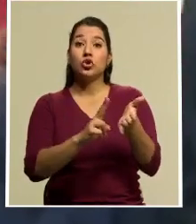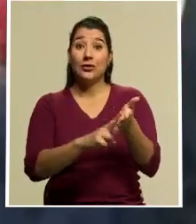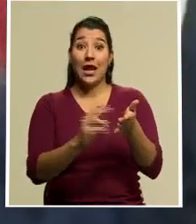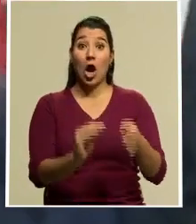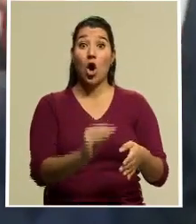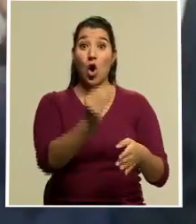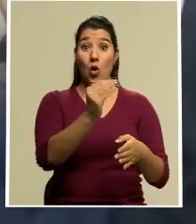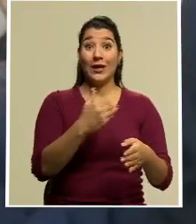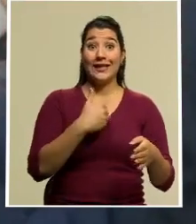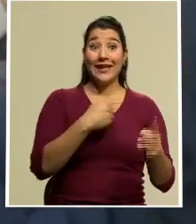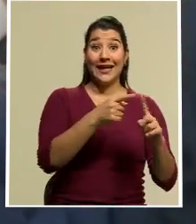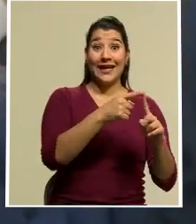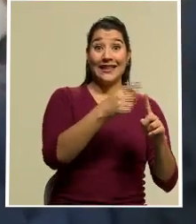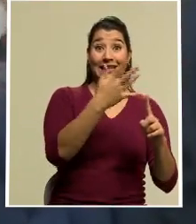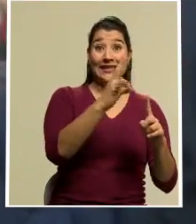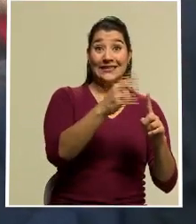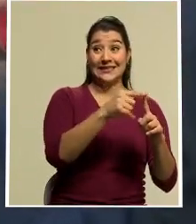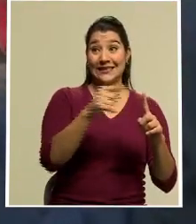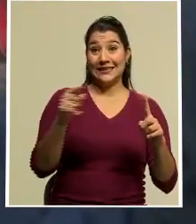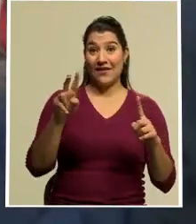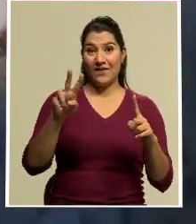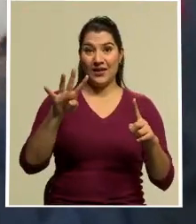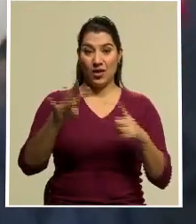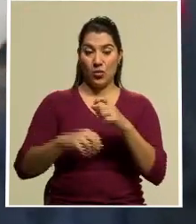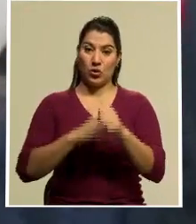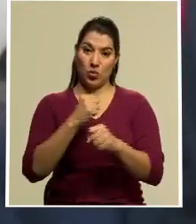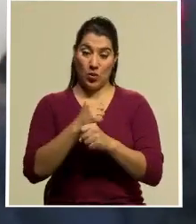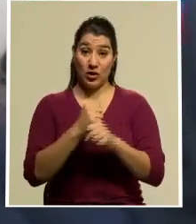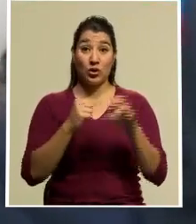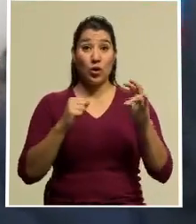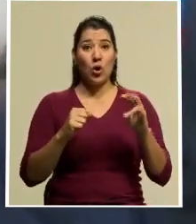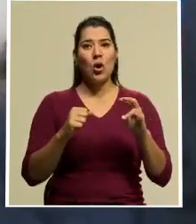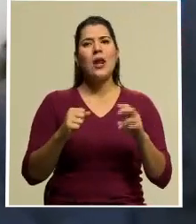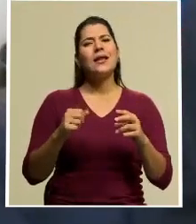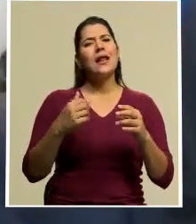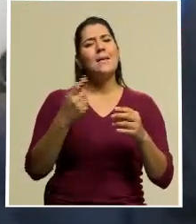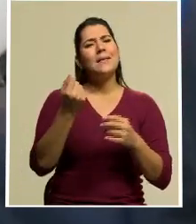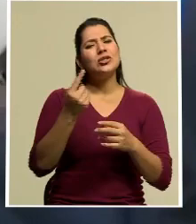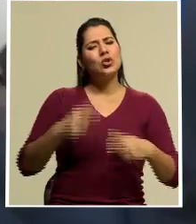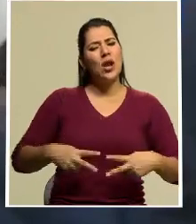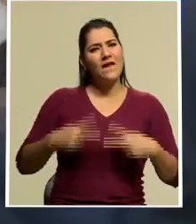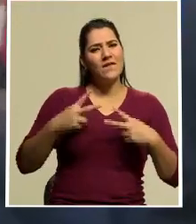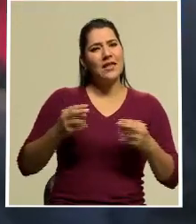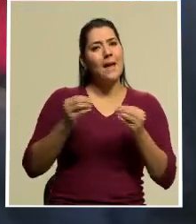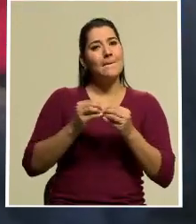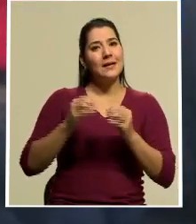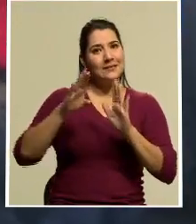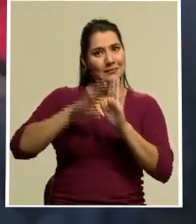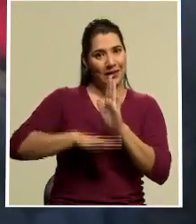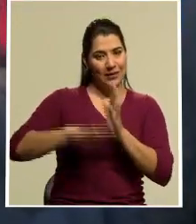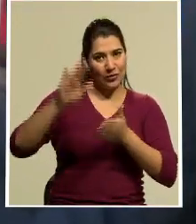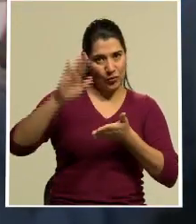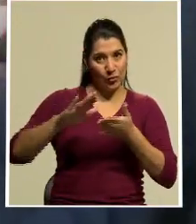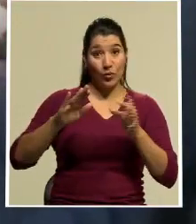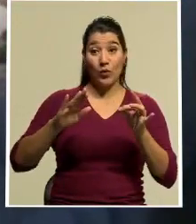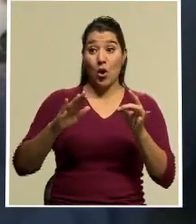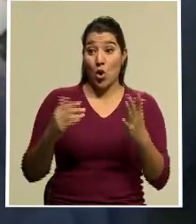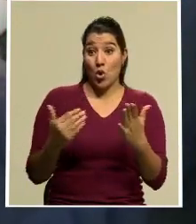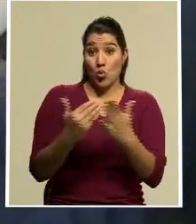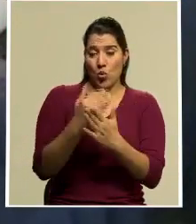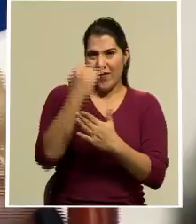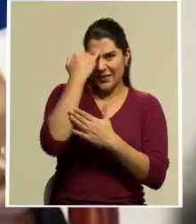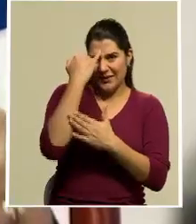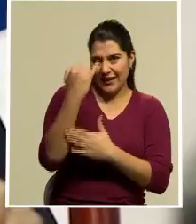los 17 y 24 años, bajar el costo de la vida, promover la innovación, la inversión y